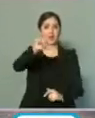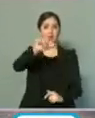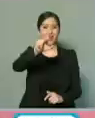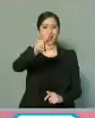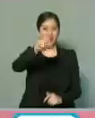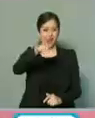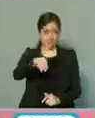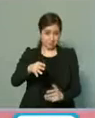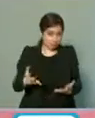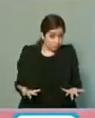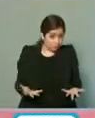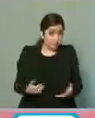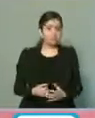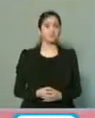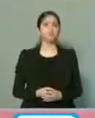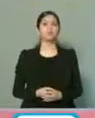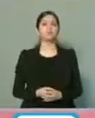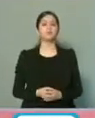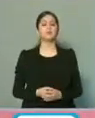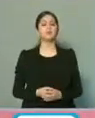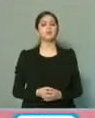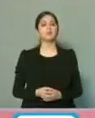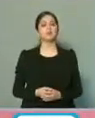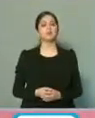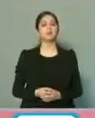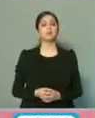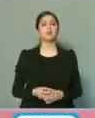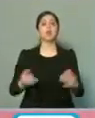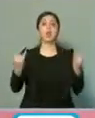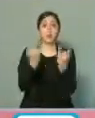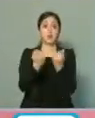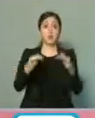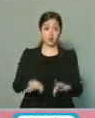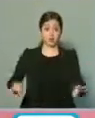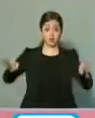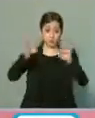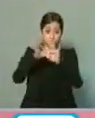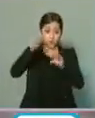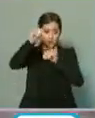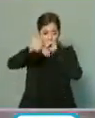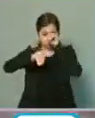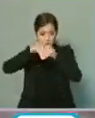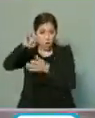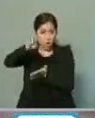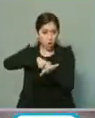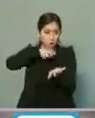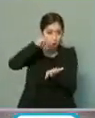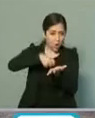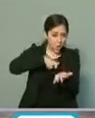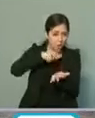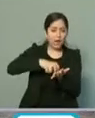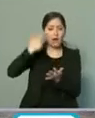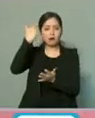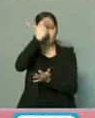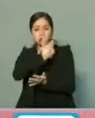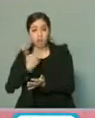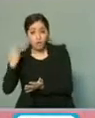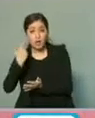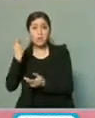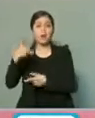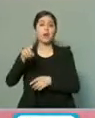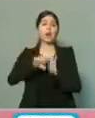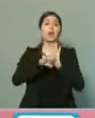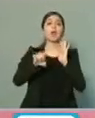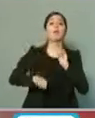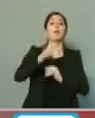Me parece importante rescatar sobre todo lo que dices. O sea, se ha estado adaptando, pero al final del día no era nada más como, A y B,